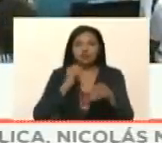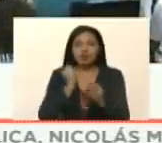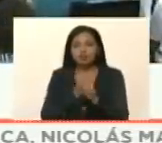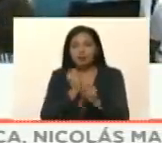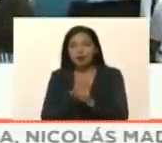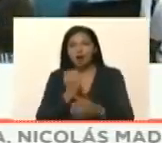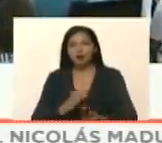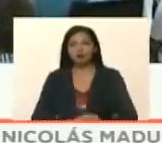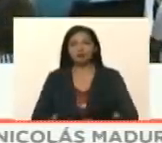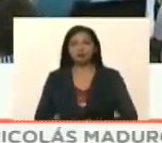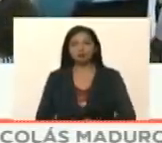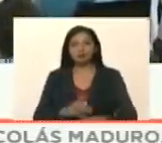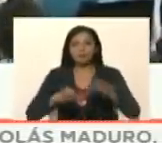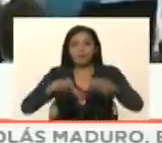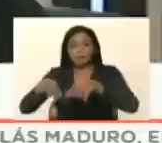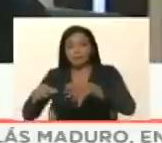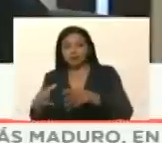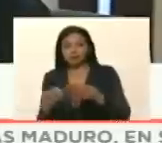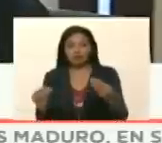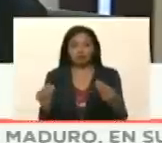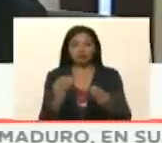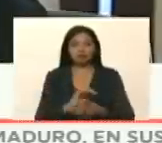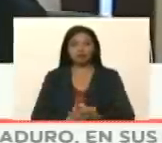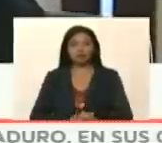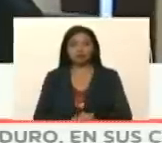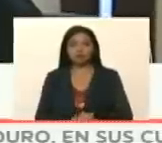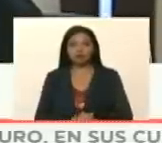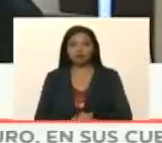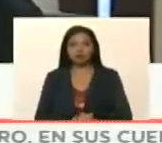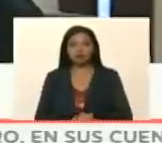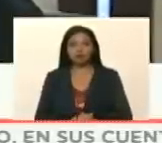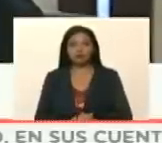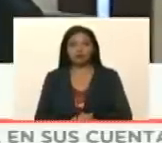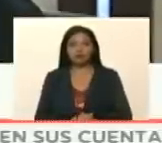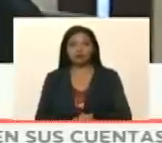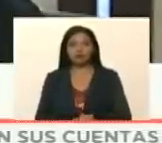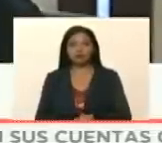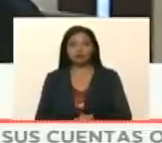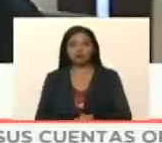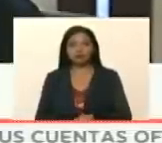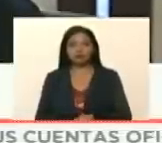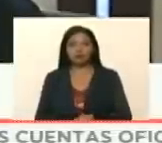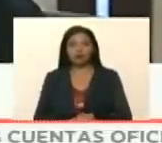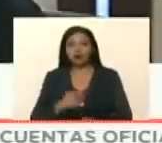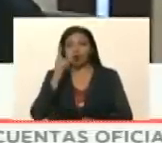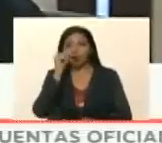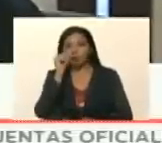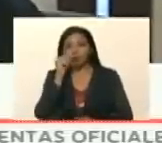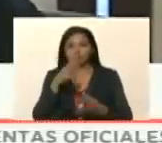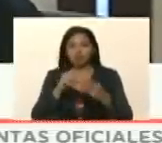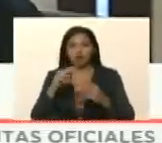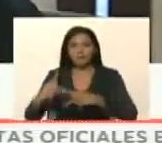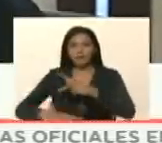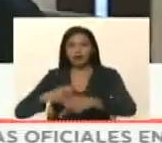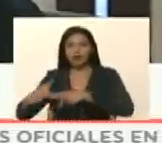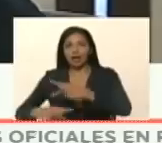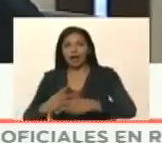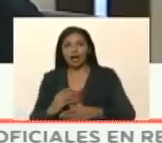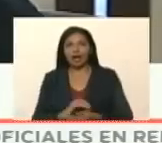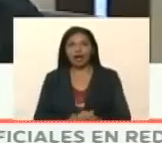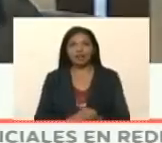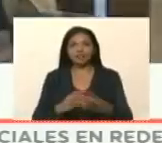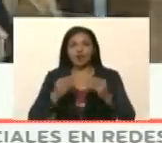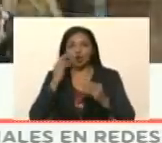Poder Popular para Agricultura y Tierra, comandante Castro Soteldo, a los productores y